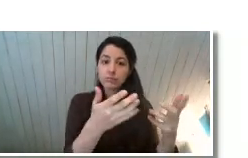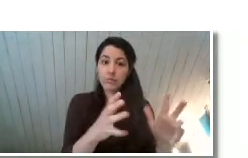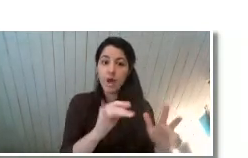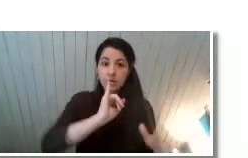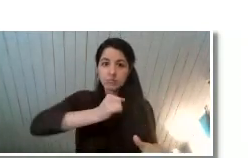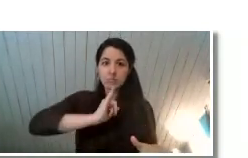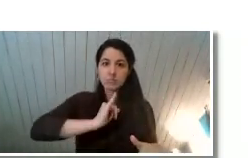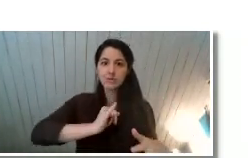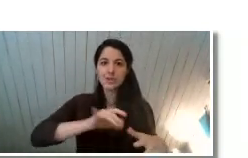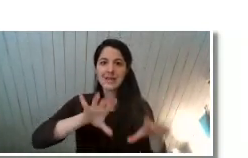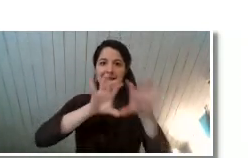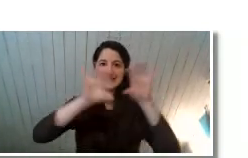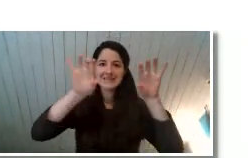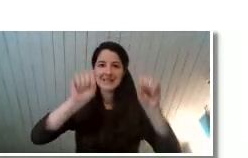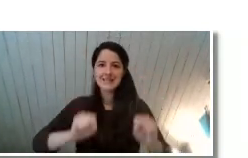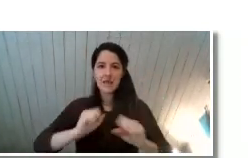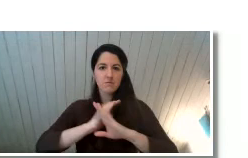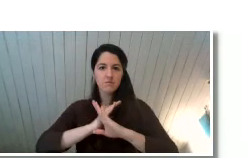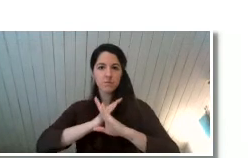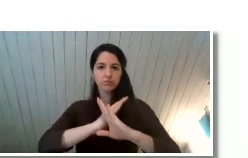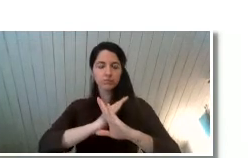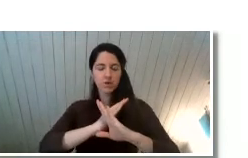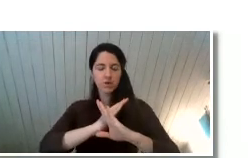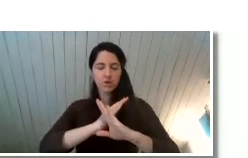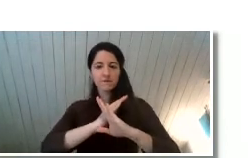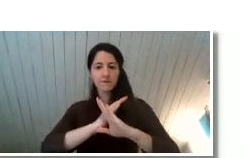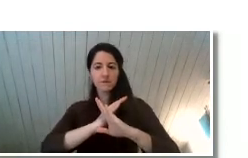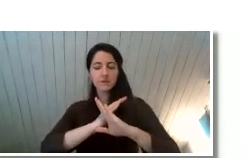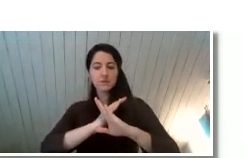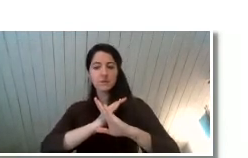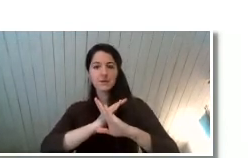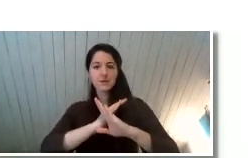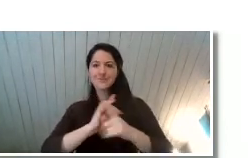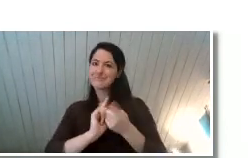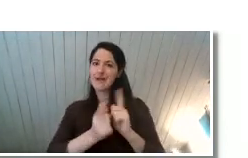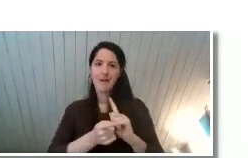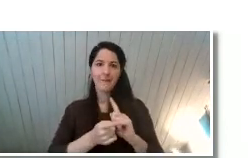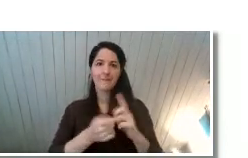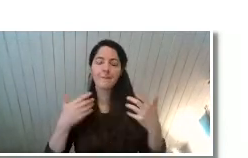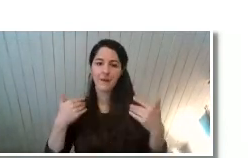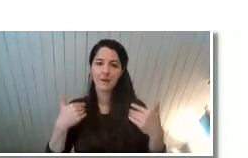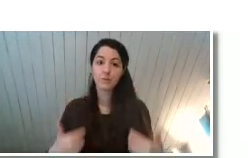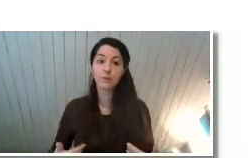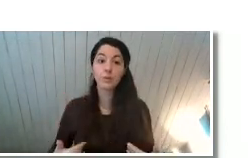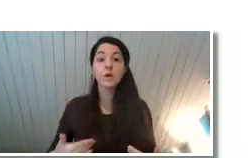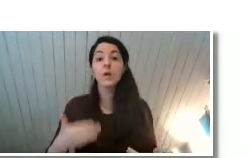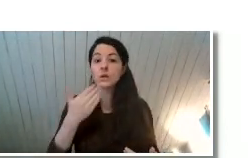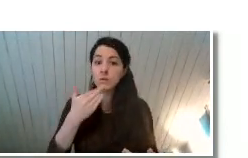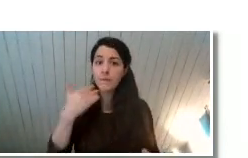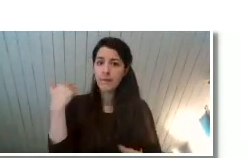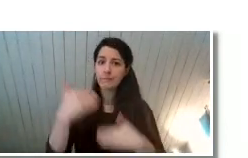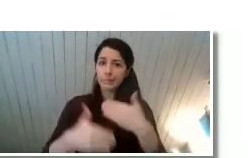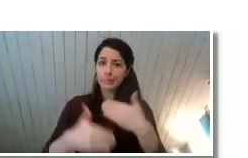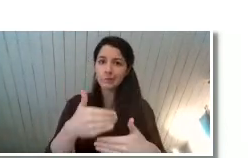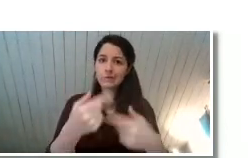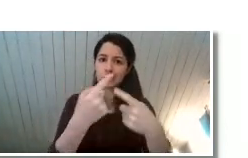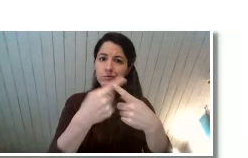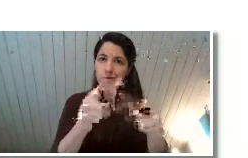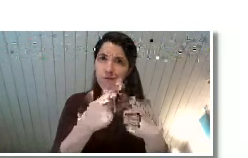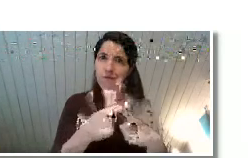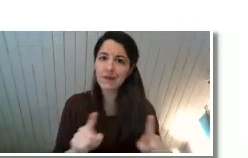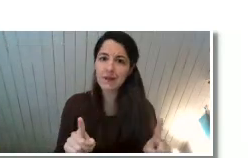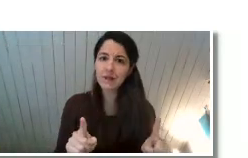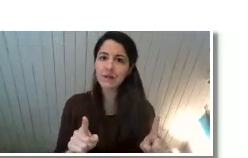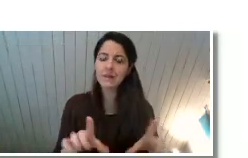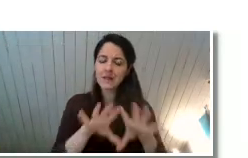sea, su sistema de defensas, y otros procesos a nivel de su sistema